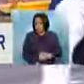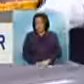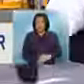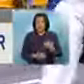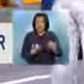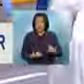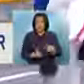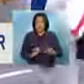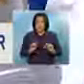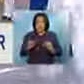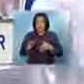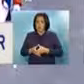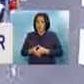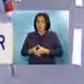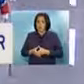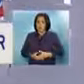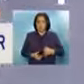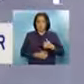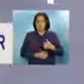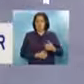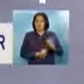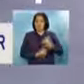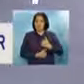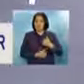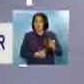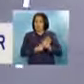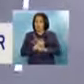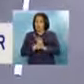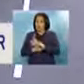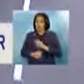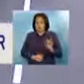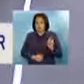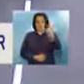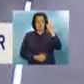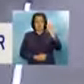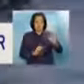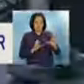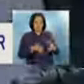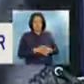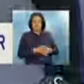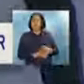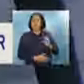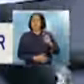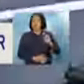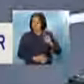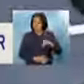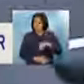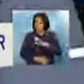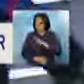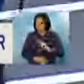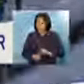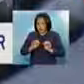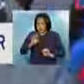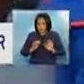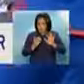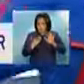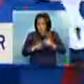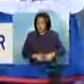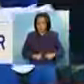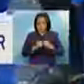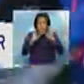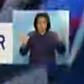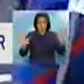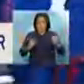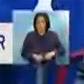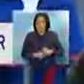La Legión Peruana de la Guardia. Es la primera unidad militar formada por San Martín. A los 18 días de creada la República,